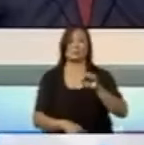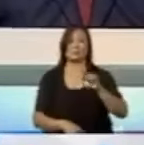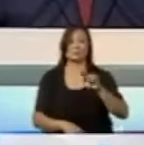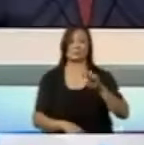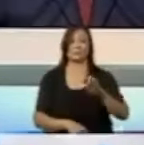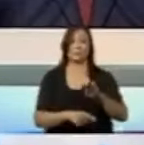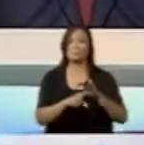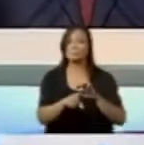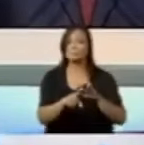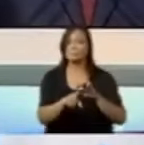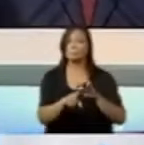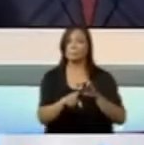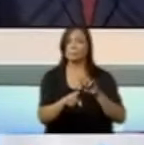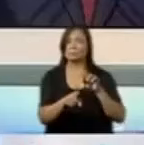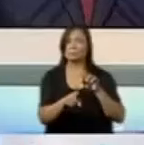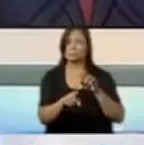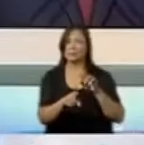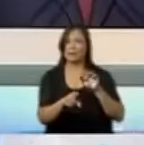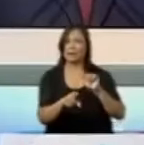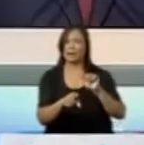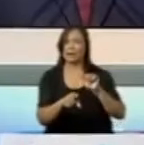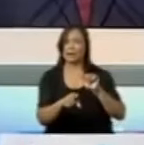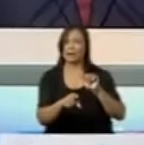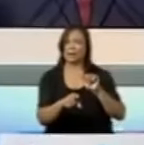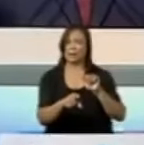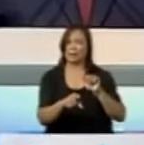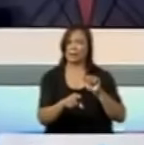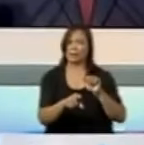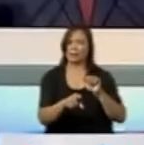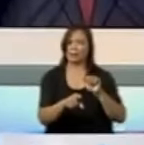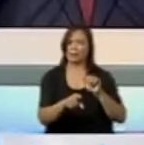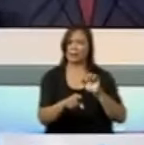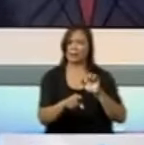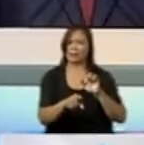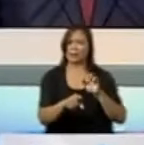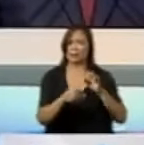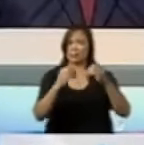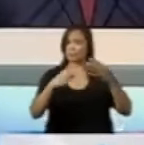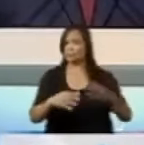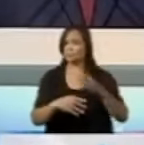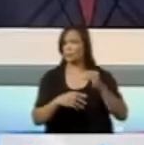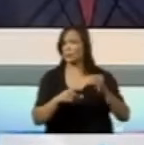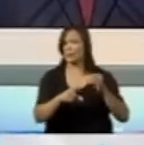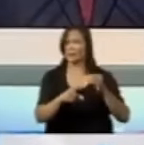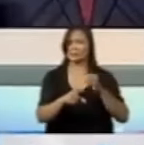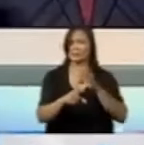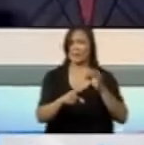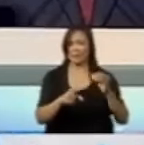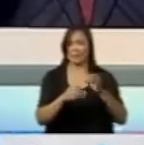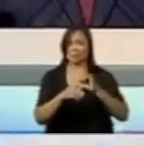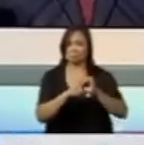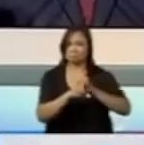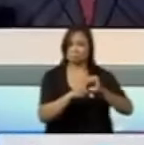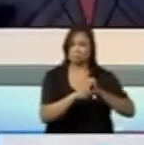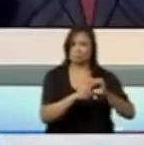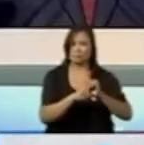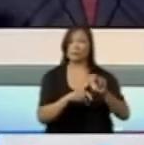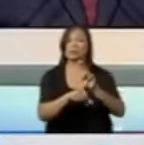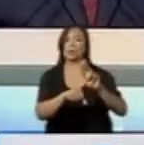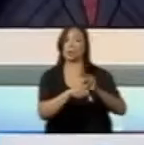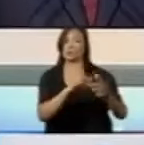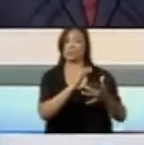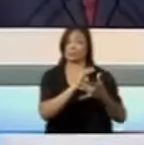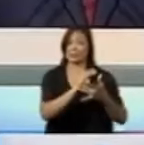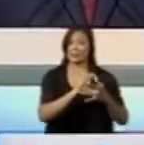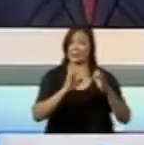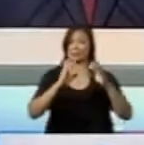STEM en la República Dominicana. Creo que al irse adoptando STEM y los docentes estando recibiendo hoy día adiestramiento en la aplicación de esta